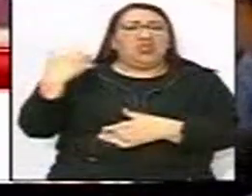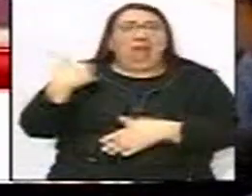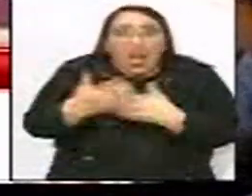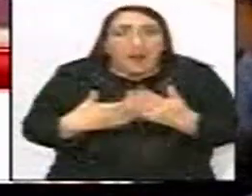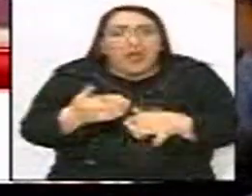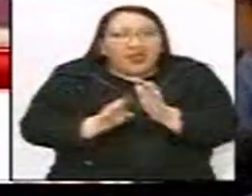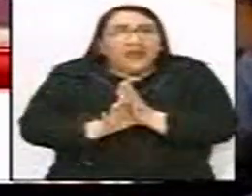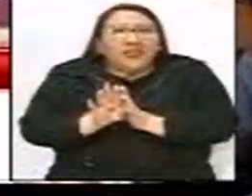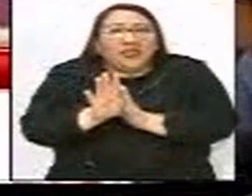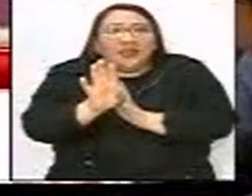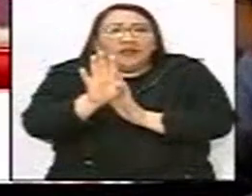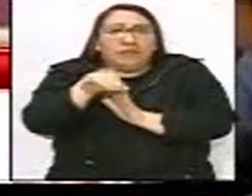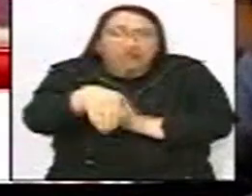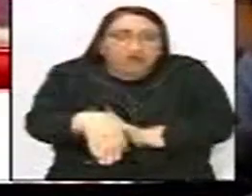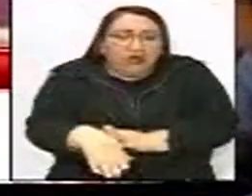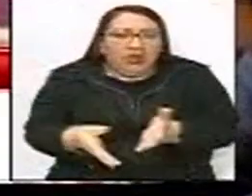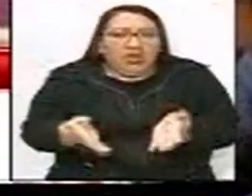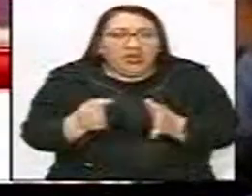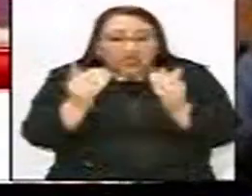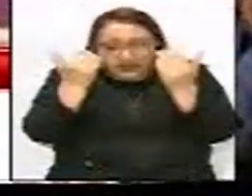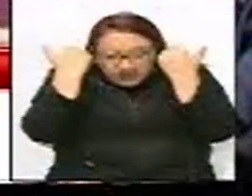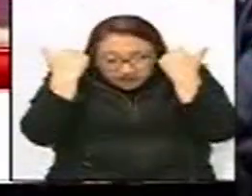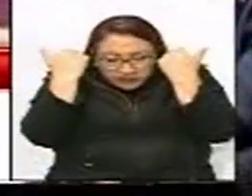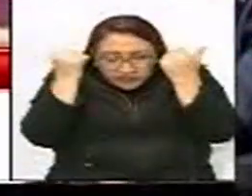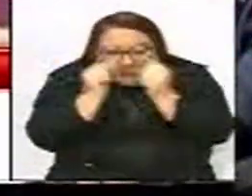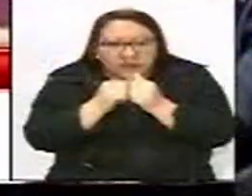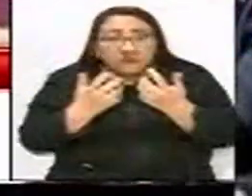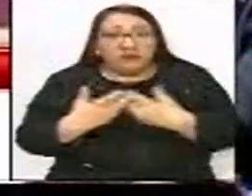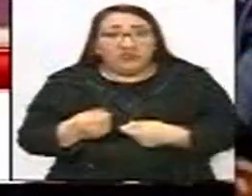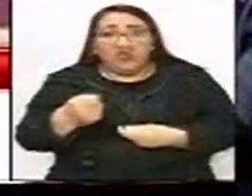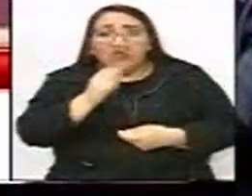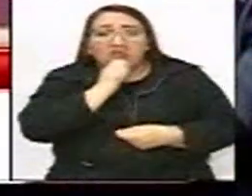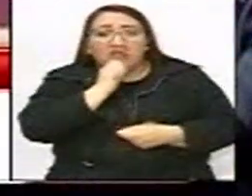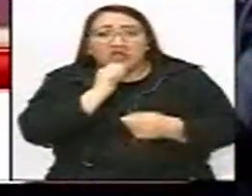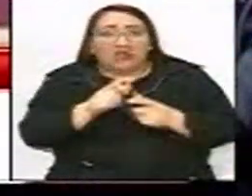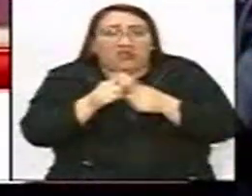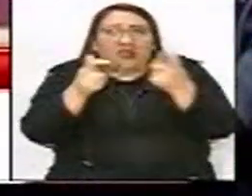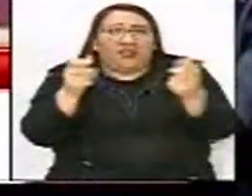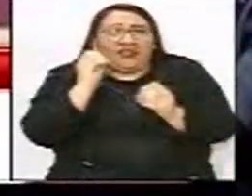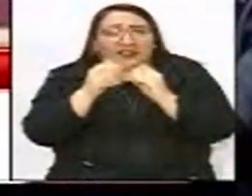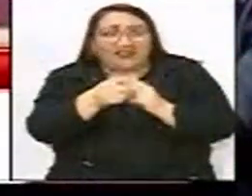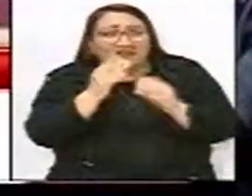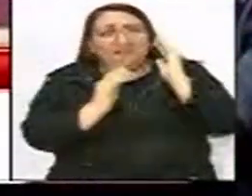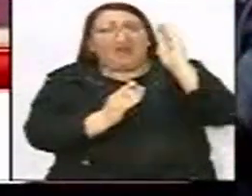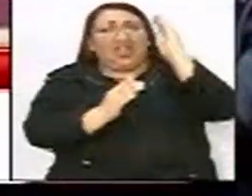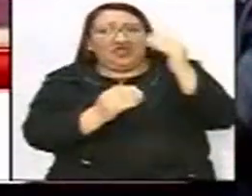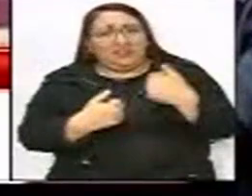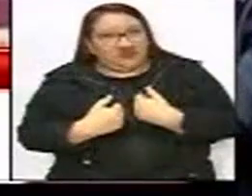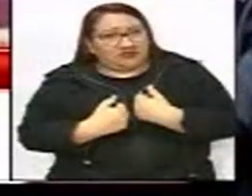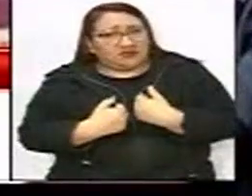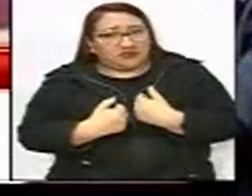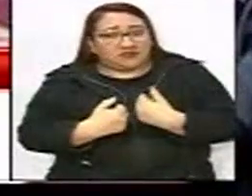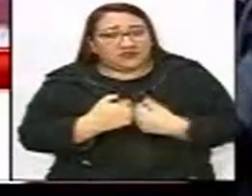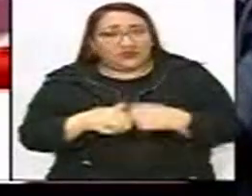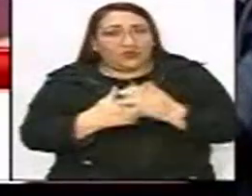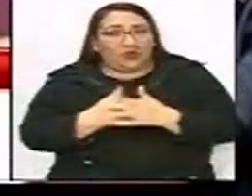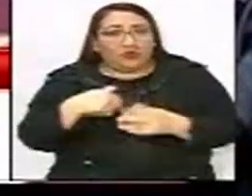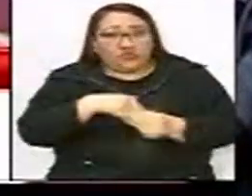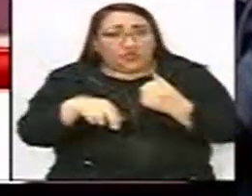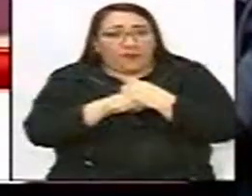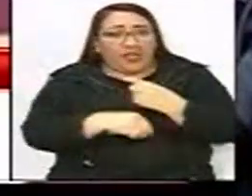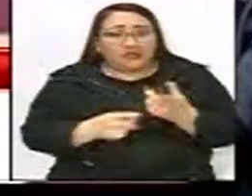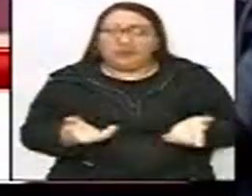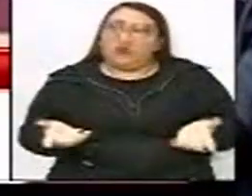momento de nuestra historia, hemos agachado la cabeza ante la inversión privada, como si fuera la gran solución de los grandes problemas que tenemos en nuestro